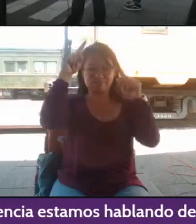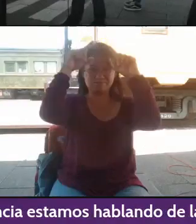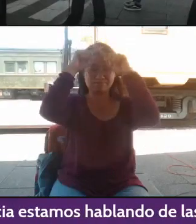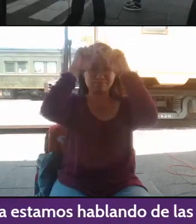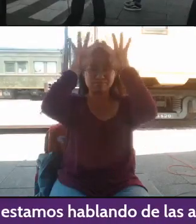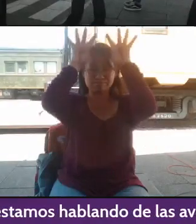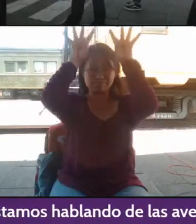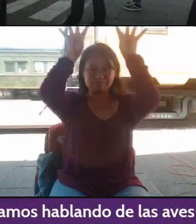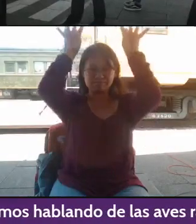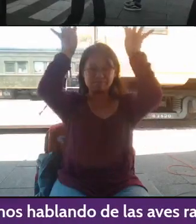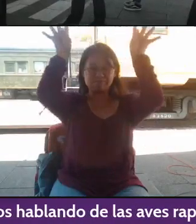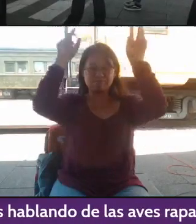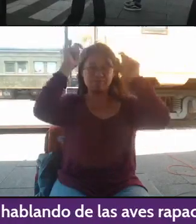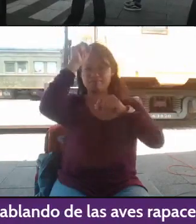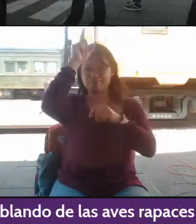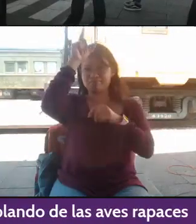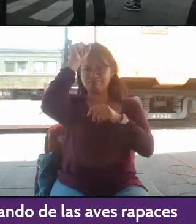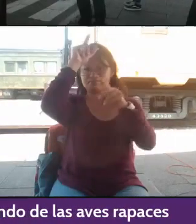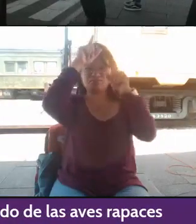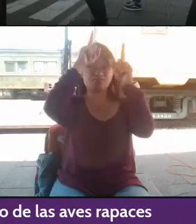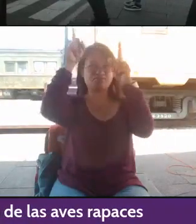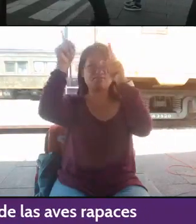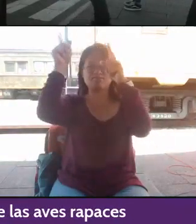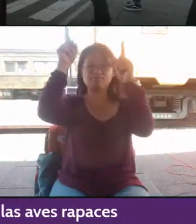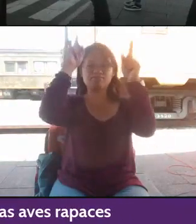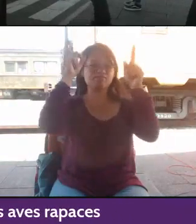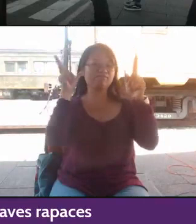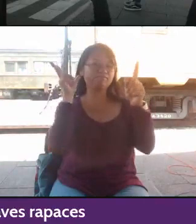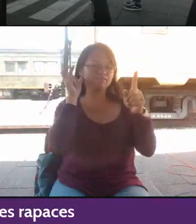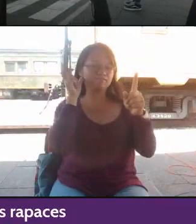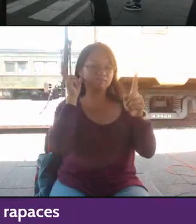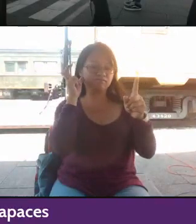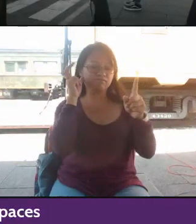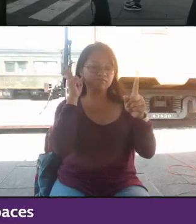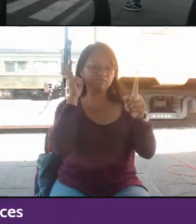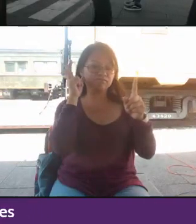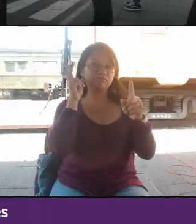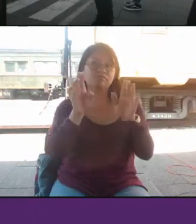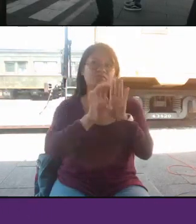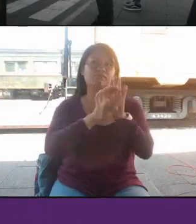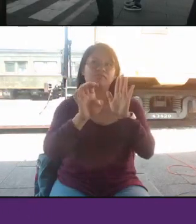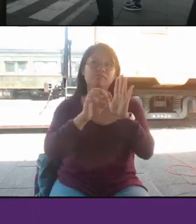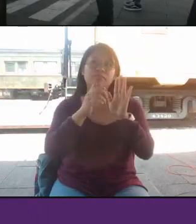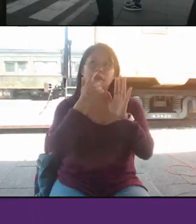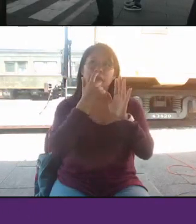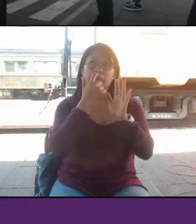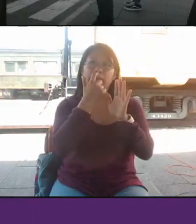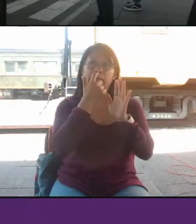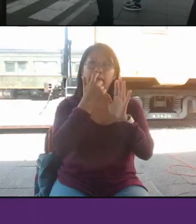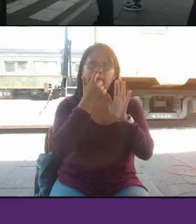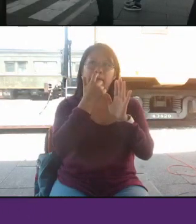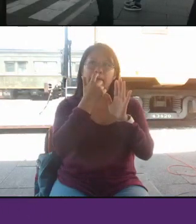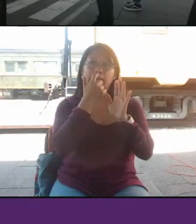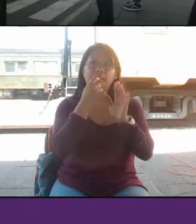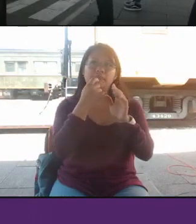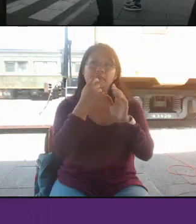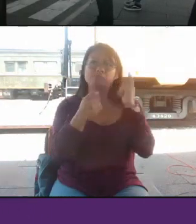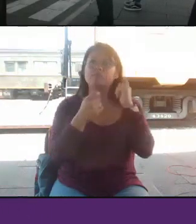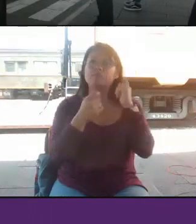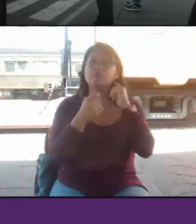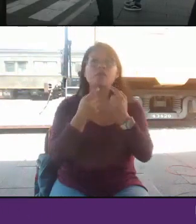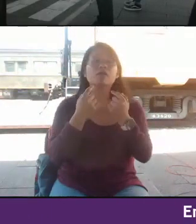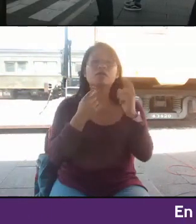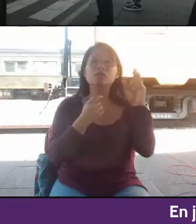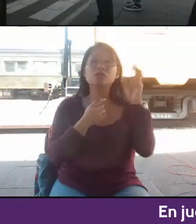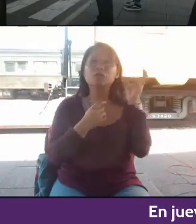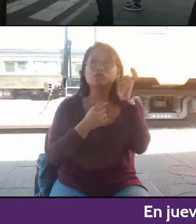dirige. Bueno, el disco facial lo que hace es recibir el sonido, a ver si me escuchan así, en esta parte, y lo canaliza